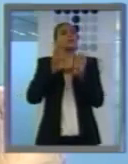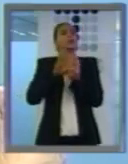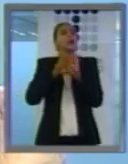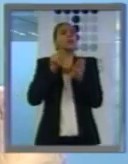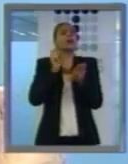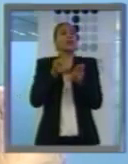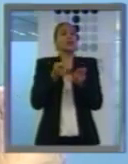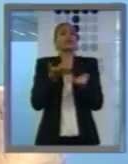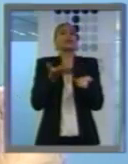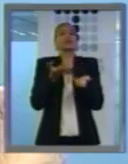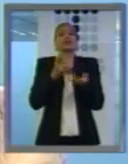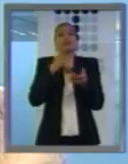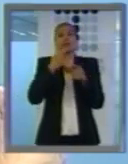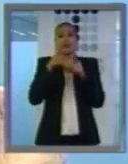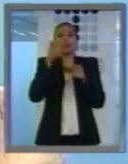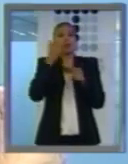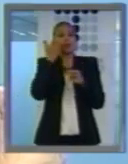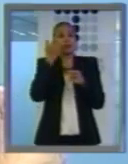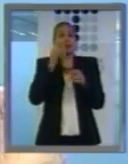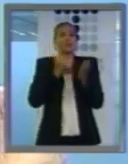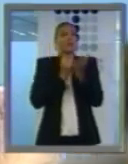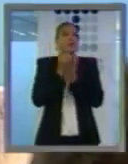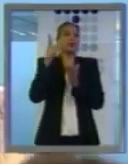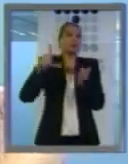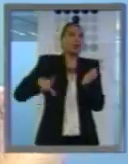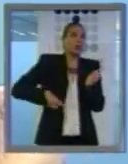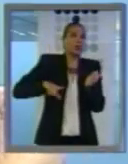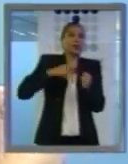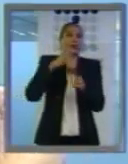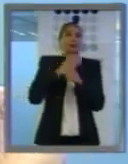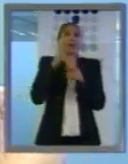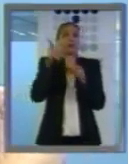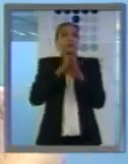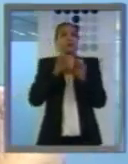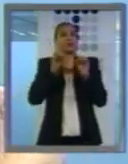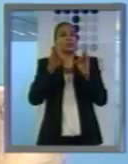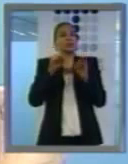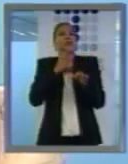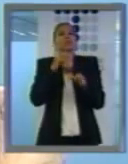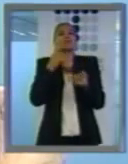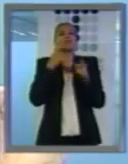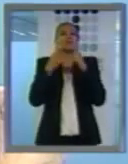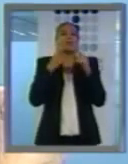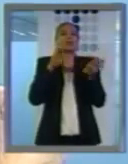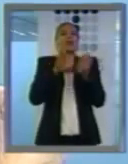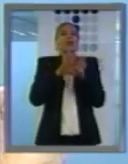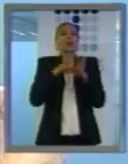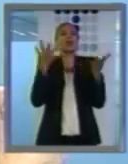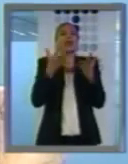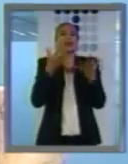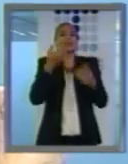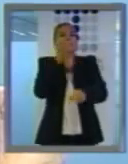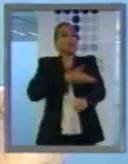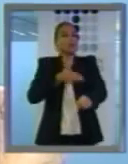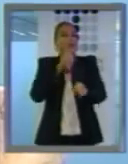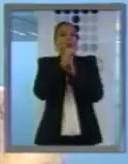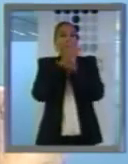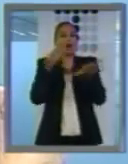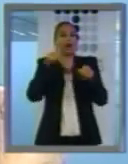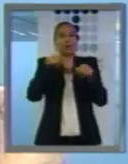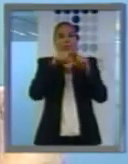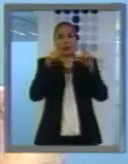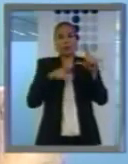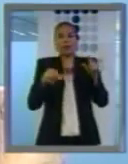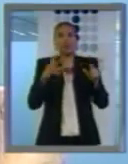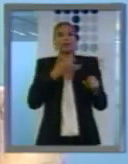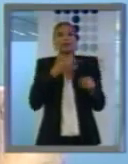sea la Secretaría de Gobernación la que decida la parte técnica de cómo se va a producir y cómo se va a gestionar la información del país,